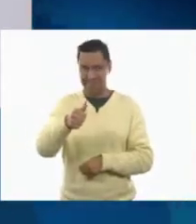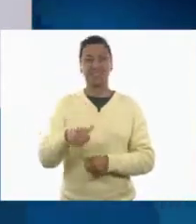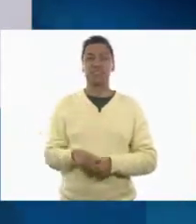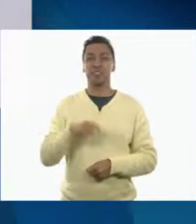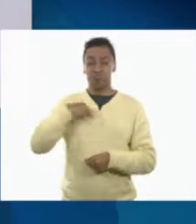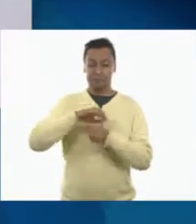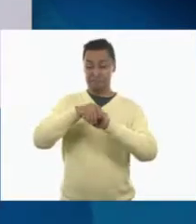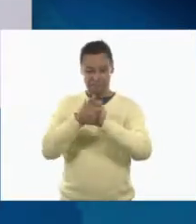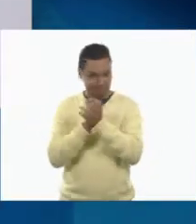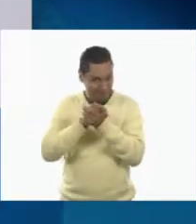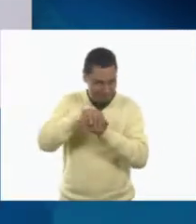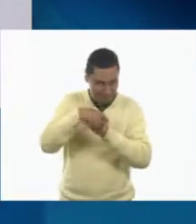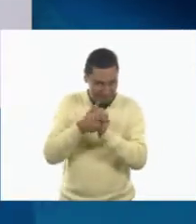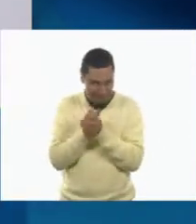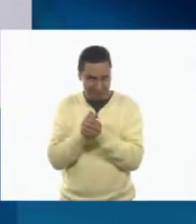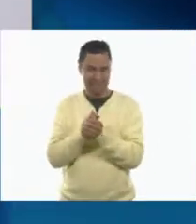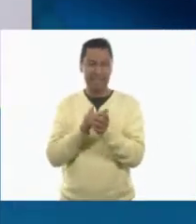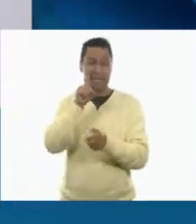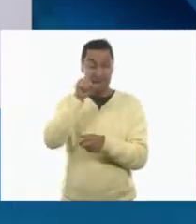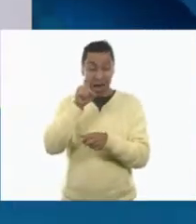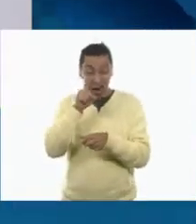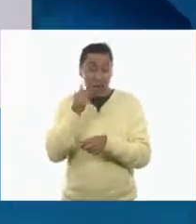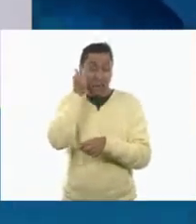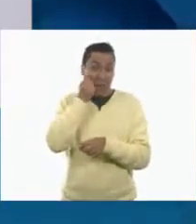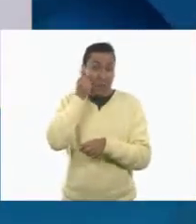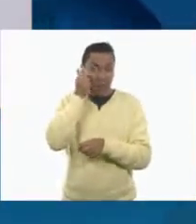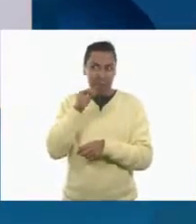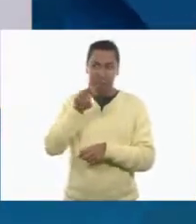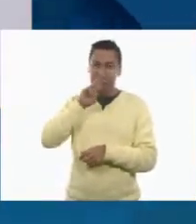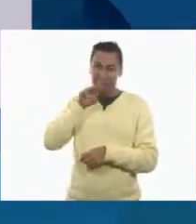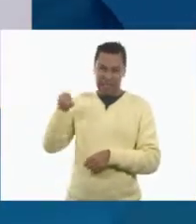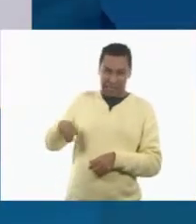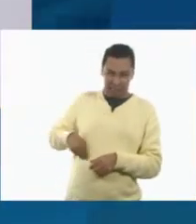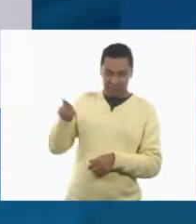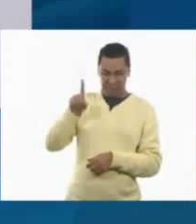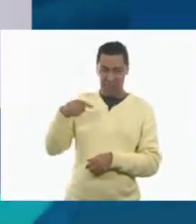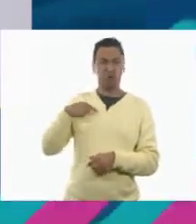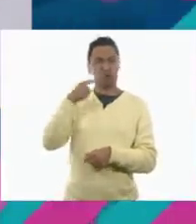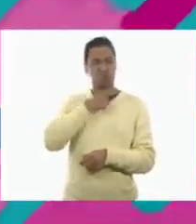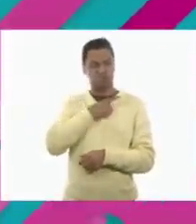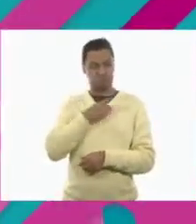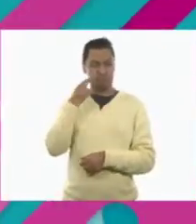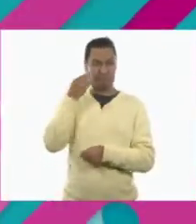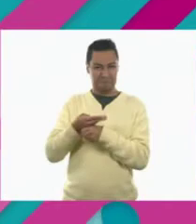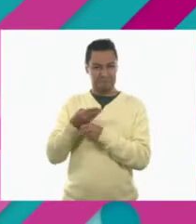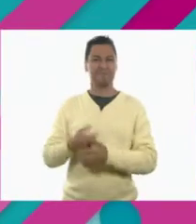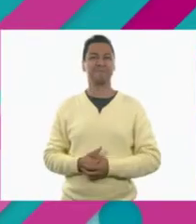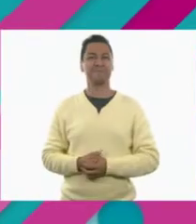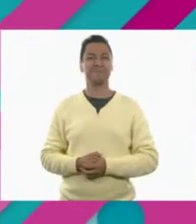lavo las manitas para no echarle la culpa a nadie.